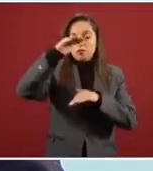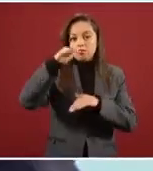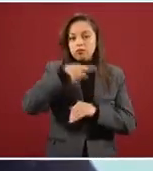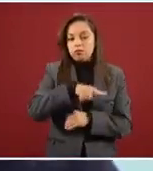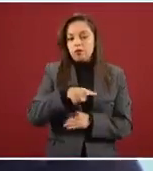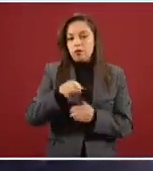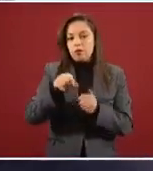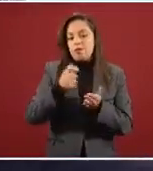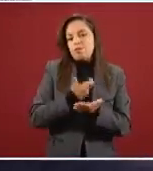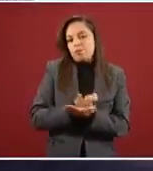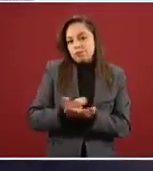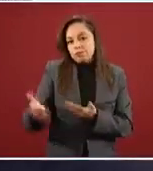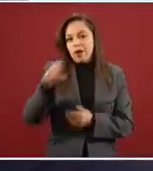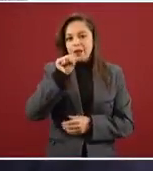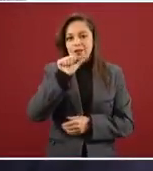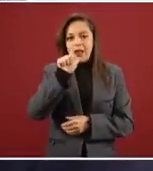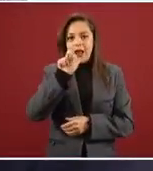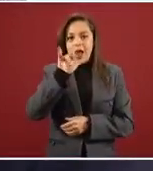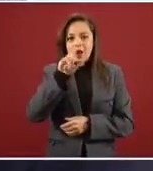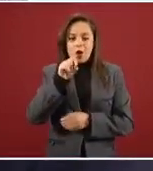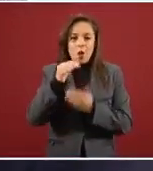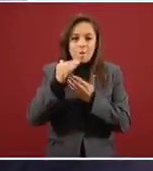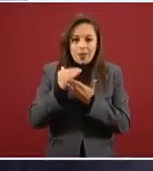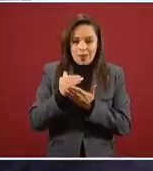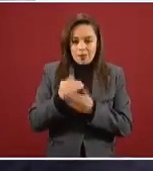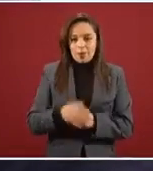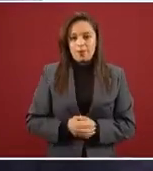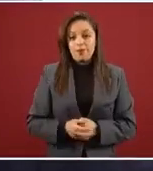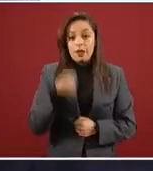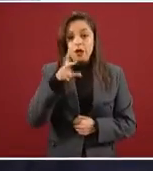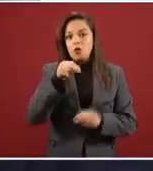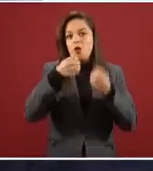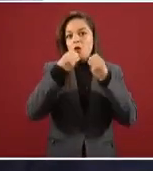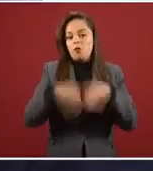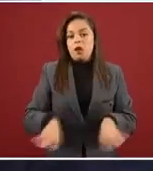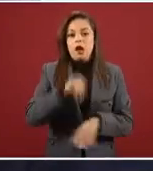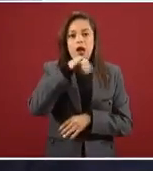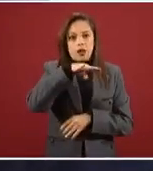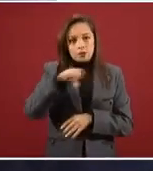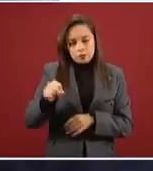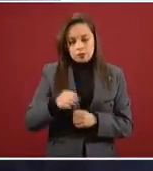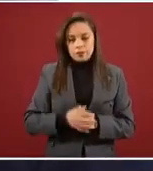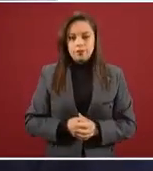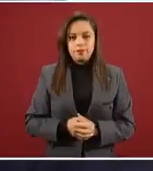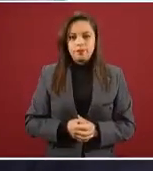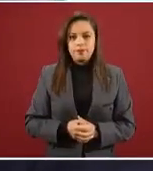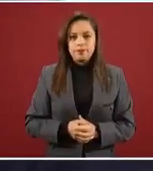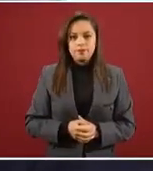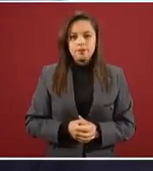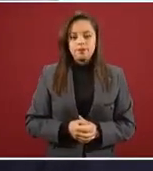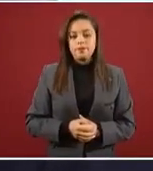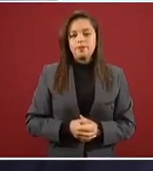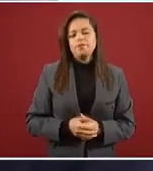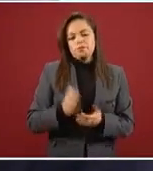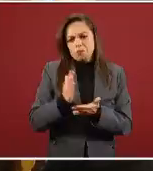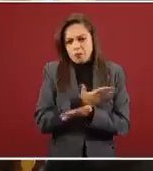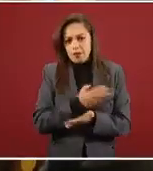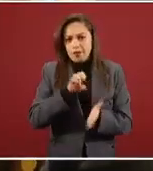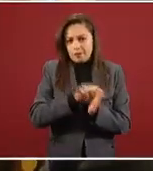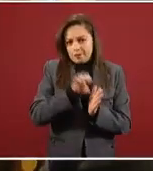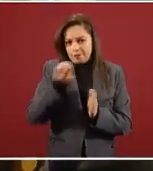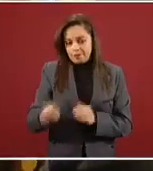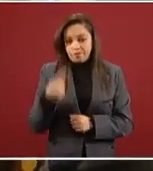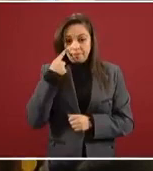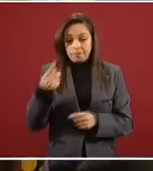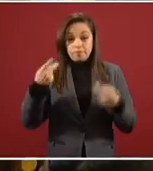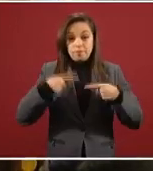derechos, no pierden la seguridad social. Adicionalmente a eso, para poner un ejemplo, si un jornalero